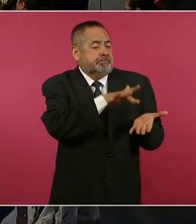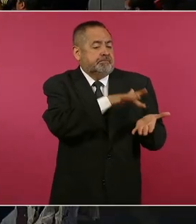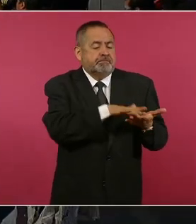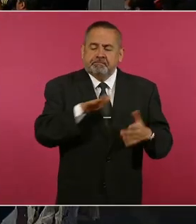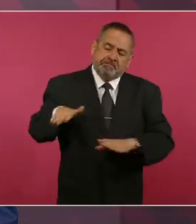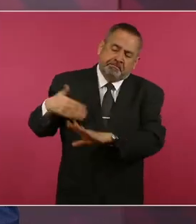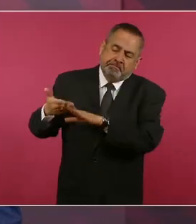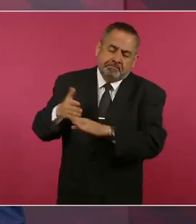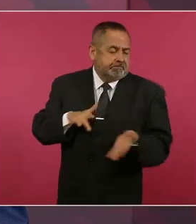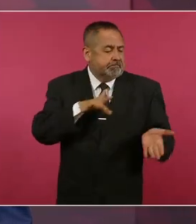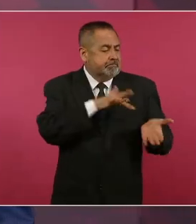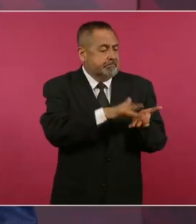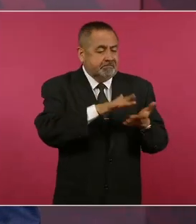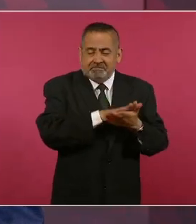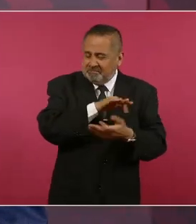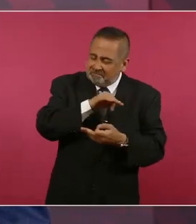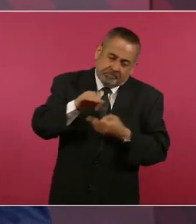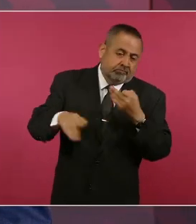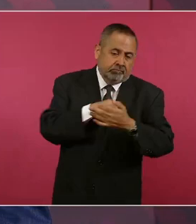Uno.